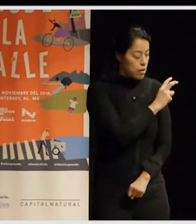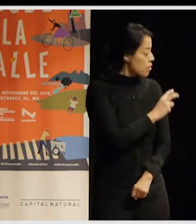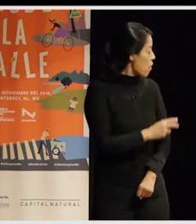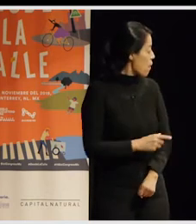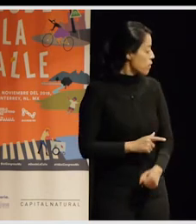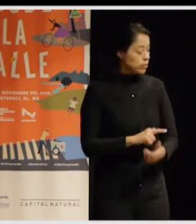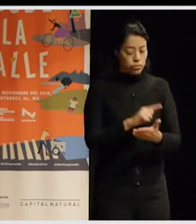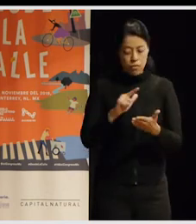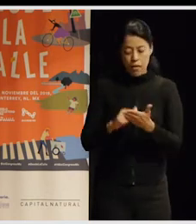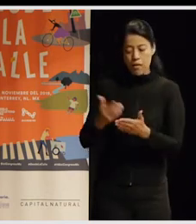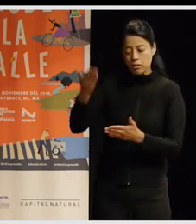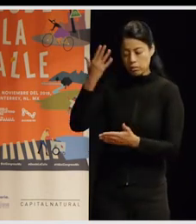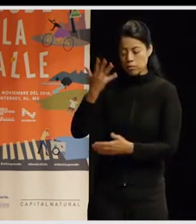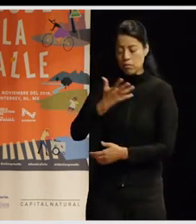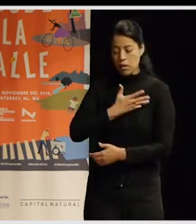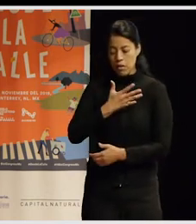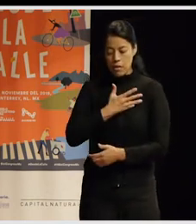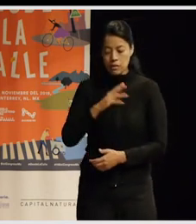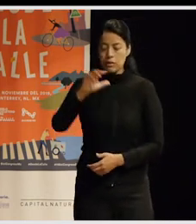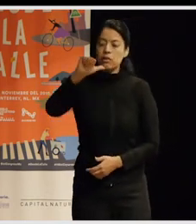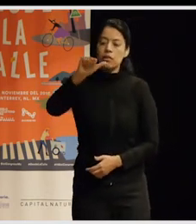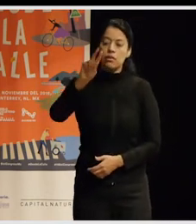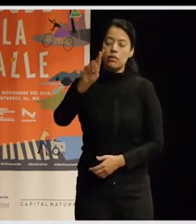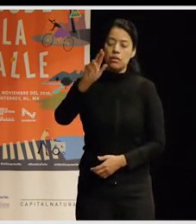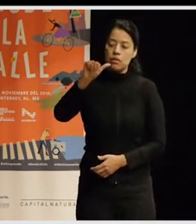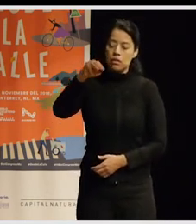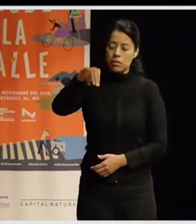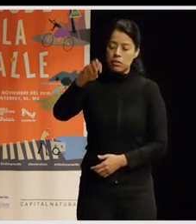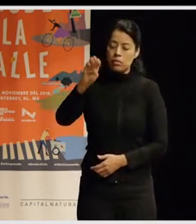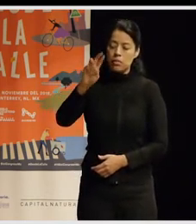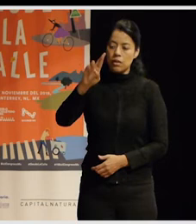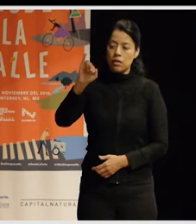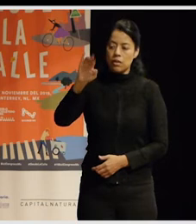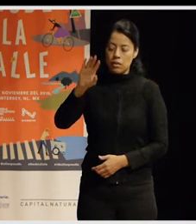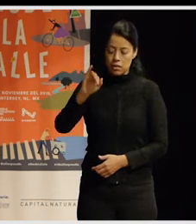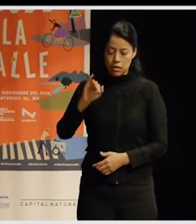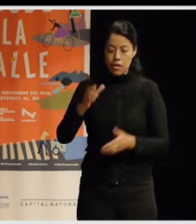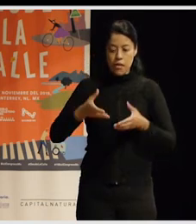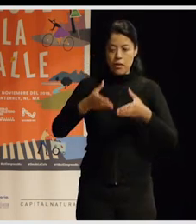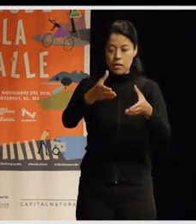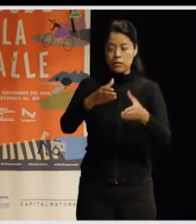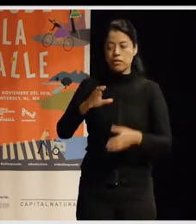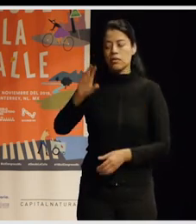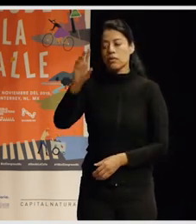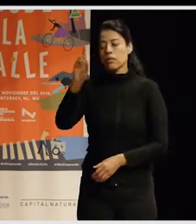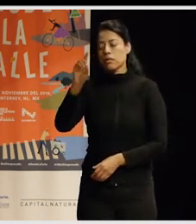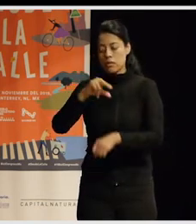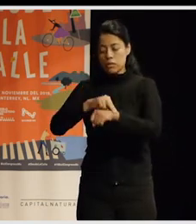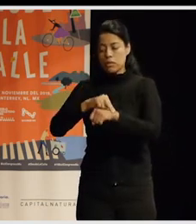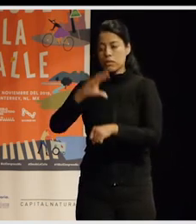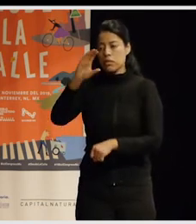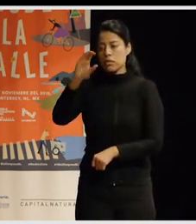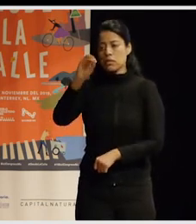que teníamos en aramberri y doctor coss a perdonar es imp intervenimos el espacio de